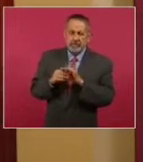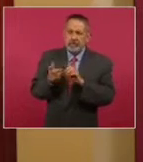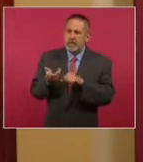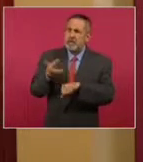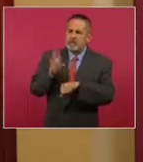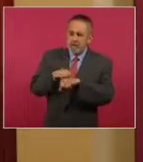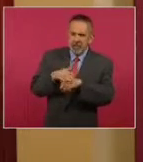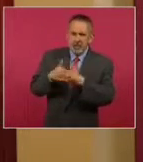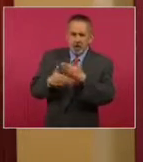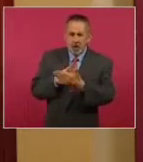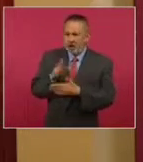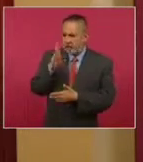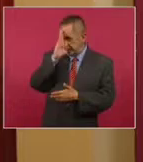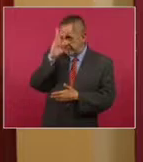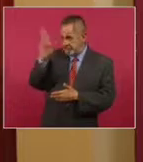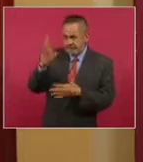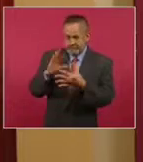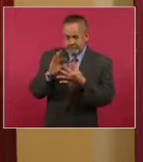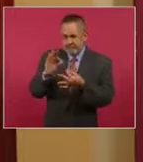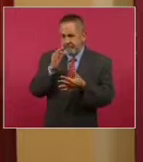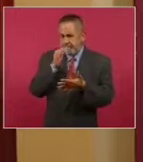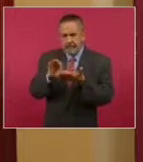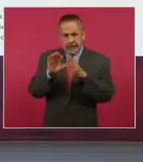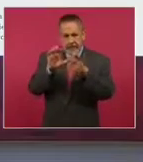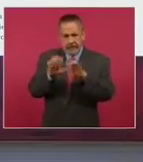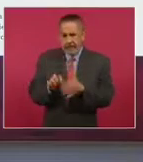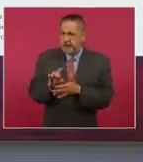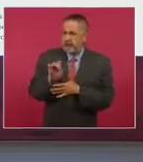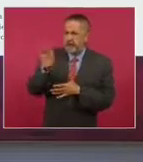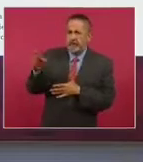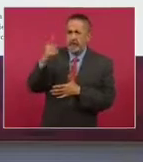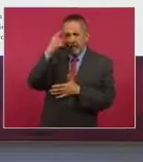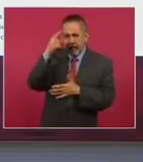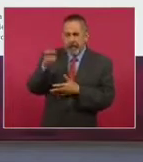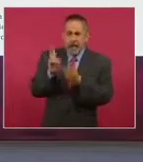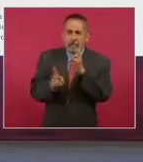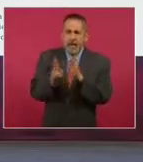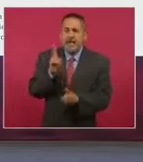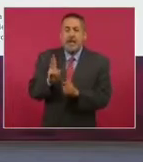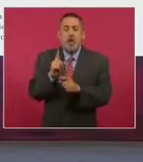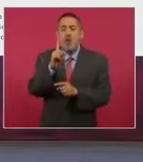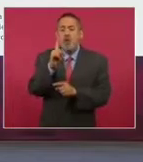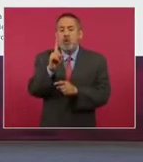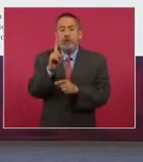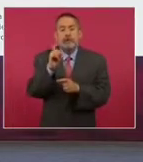usted para exponerle un asunto de carácter